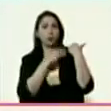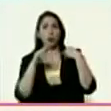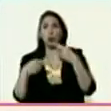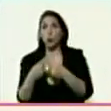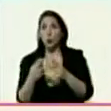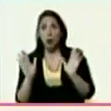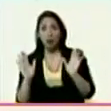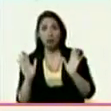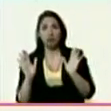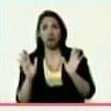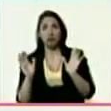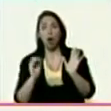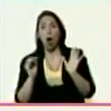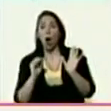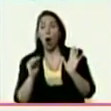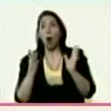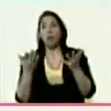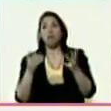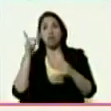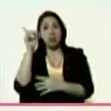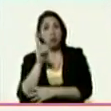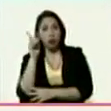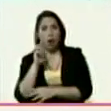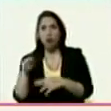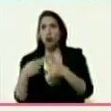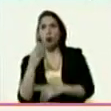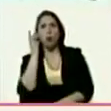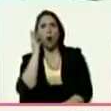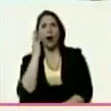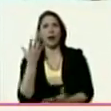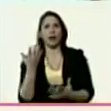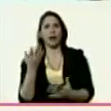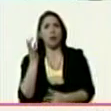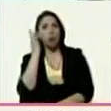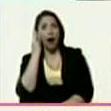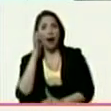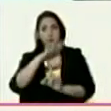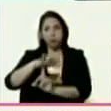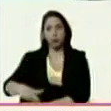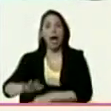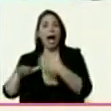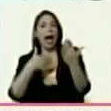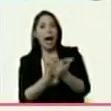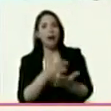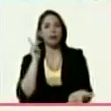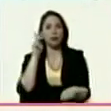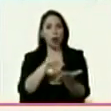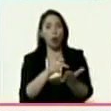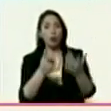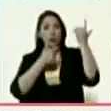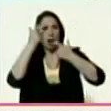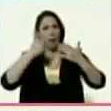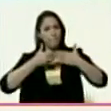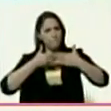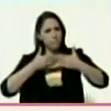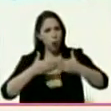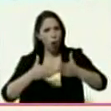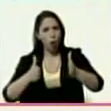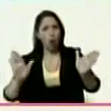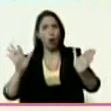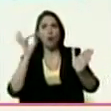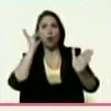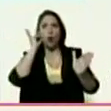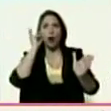la Cámara del Senado, de diputados, eran absolutamente excluidas, hasta que llegó el comandante Hugo Chávez y comenzó a abrir las puertas de la